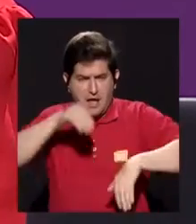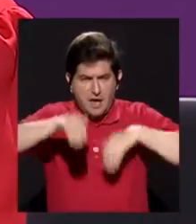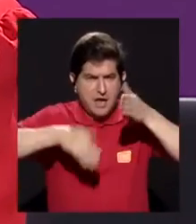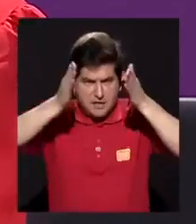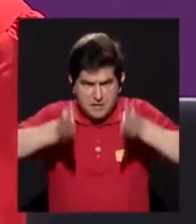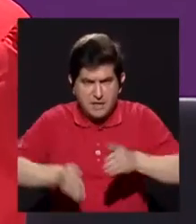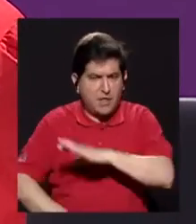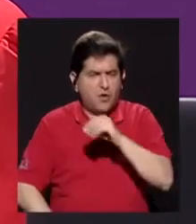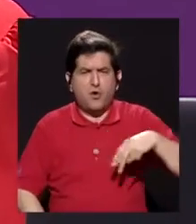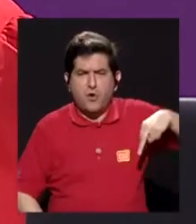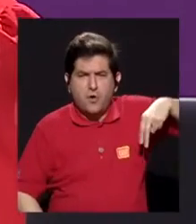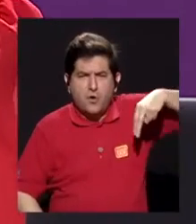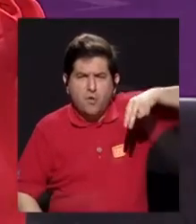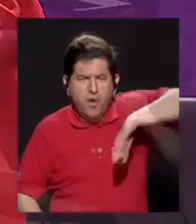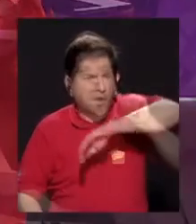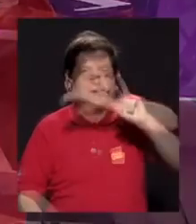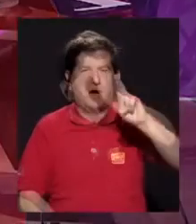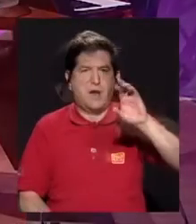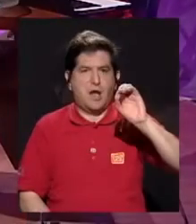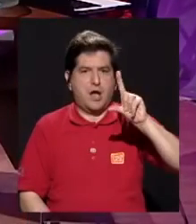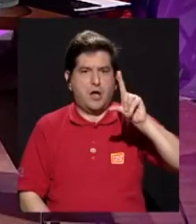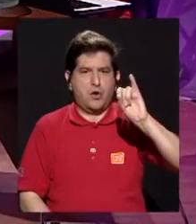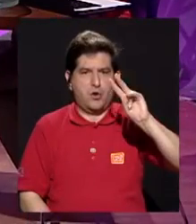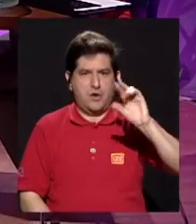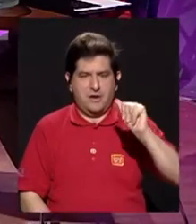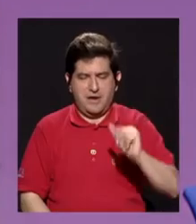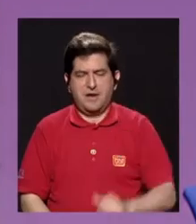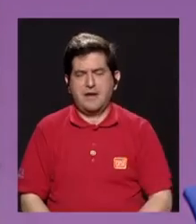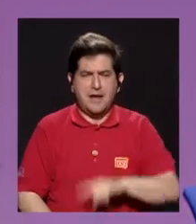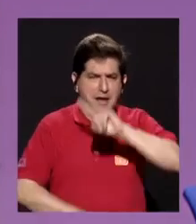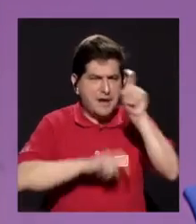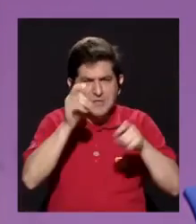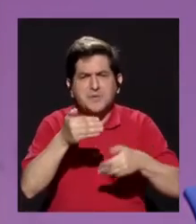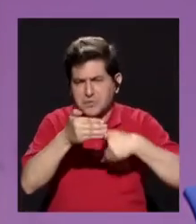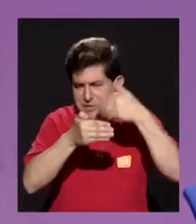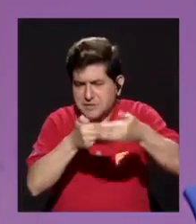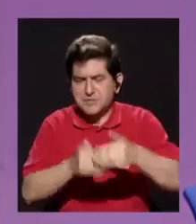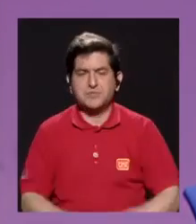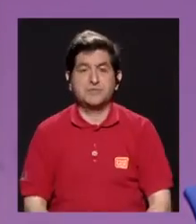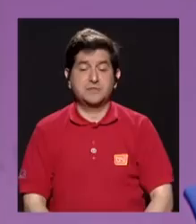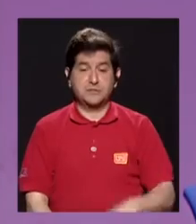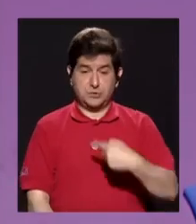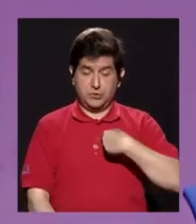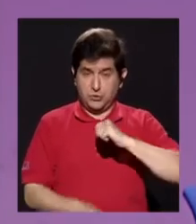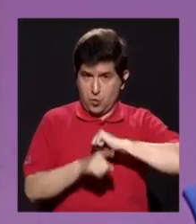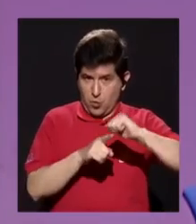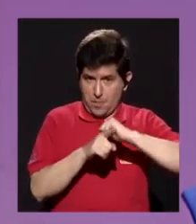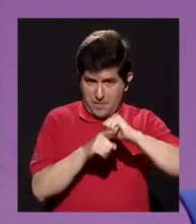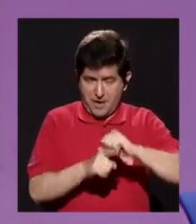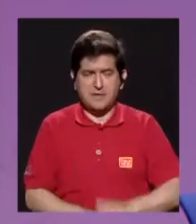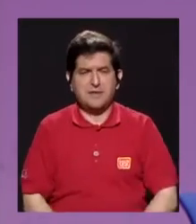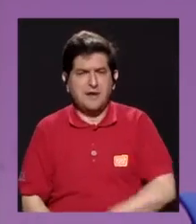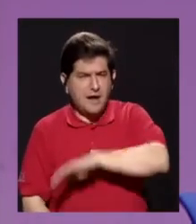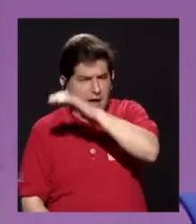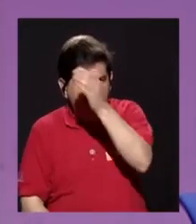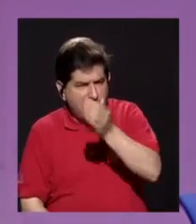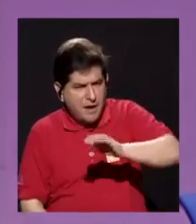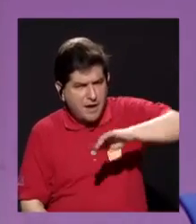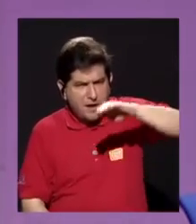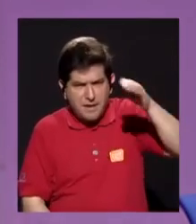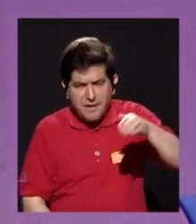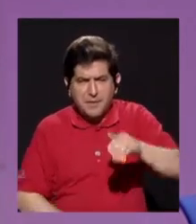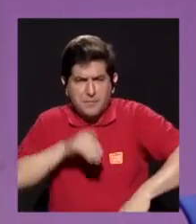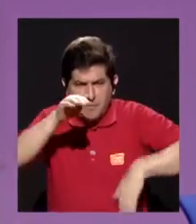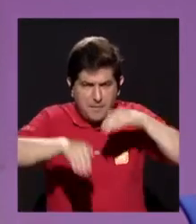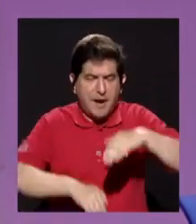nadadoras, senderistas, ultramaratonistas. Bueno, para mí practicar aguas abiertas se convirtió en un reto